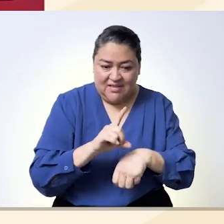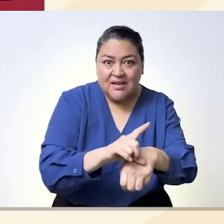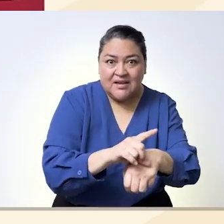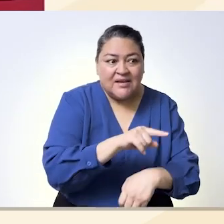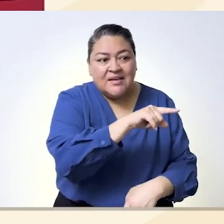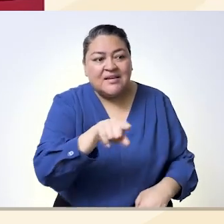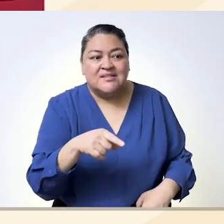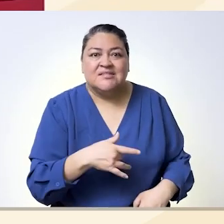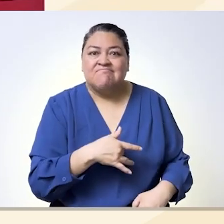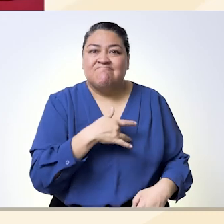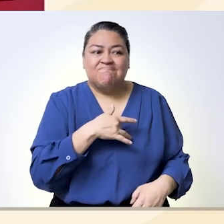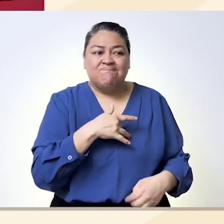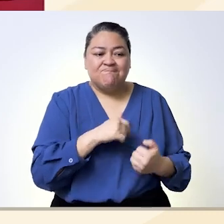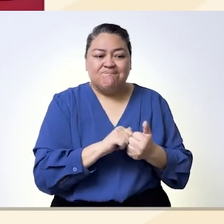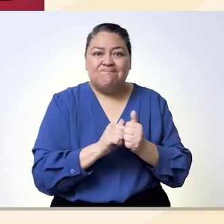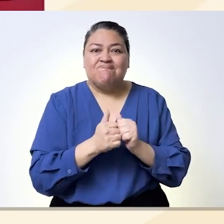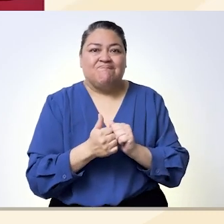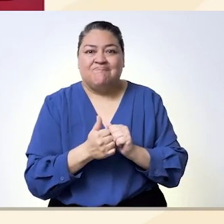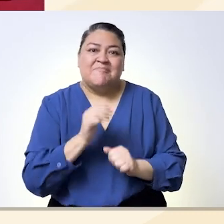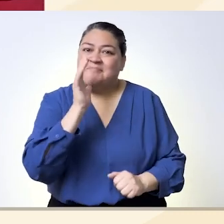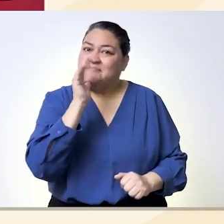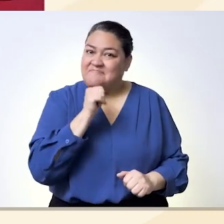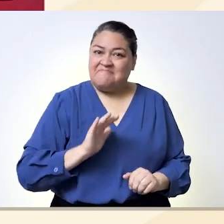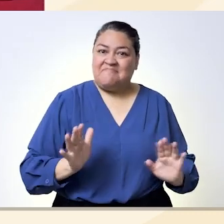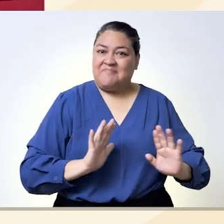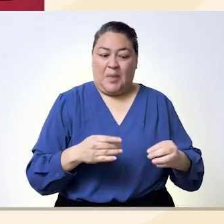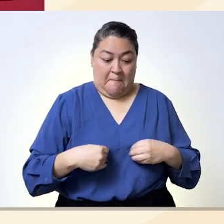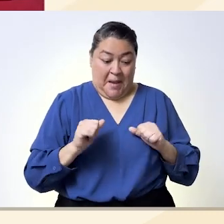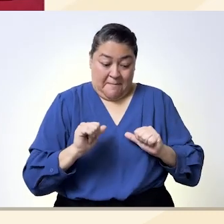vida normativa, pues no nos permite